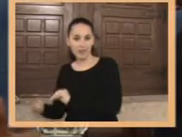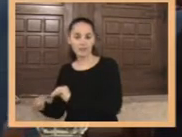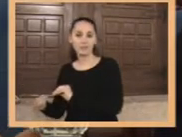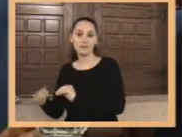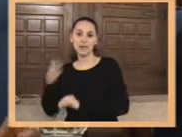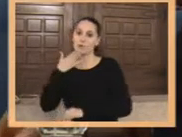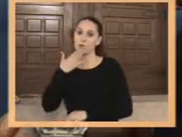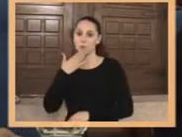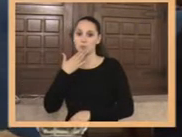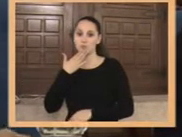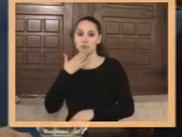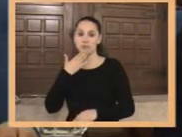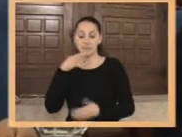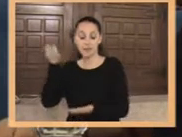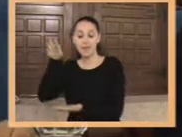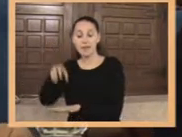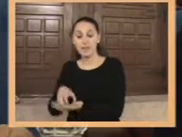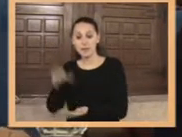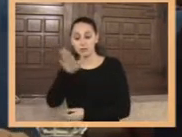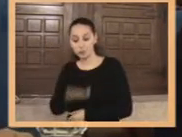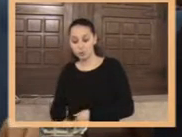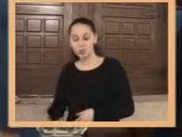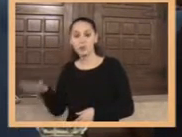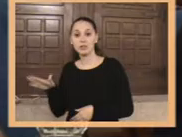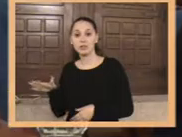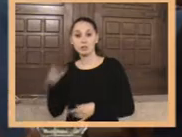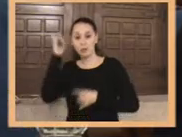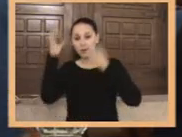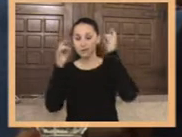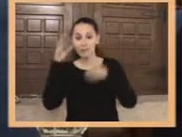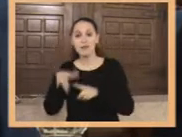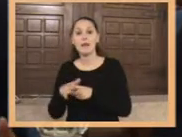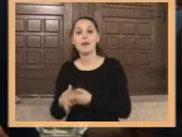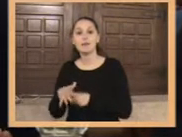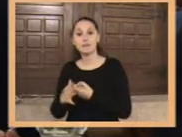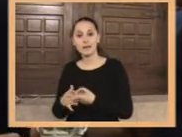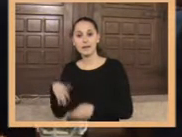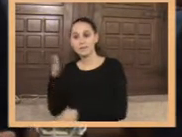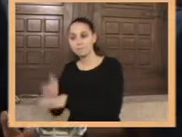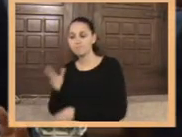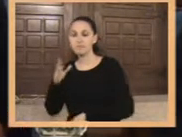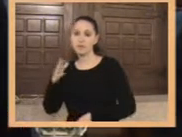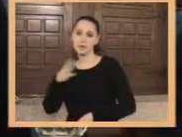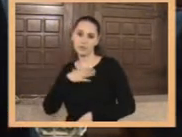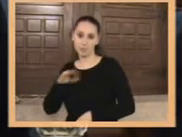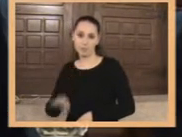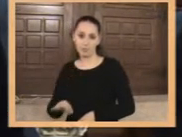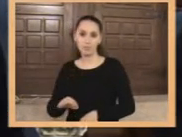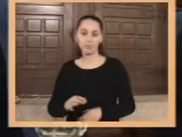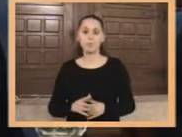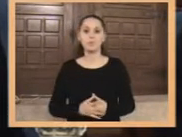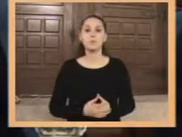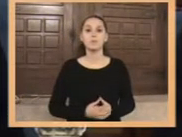para la atención de los niños menores de 3 años, en este caso. Es un grupo reducido de niños, pero de vecinos que